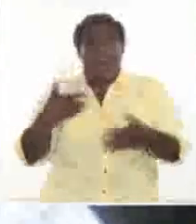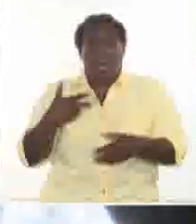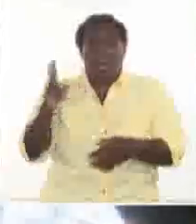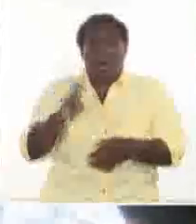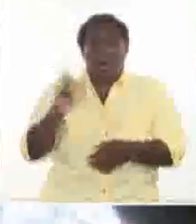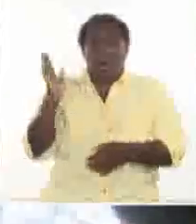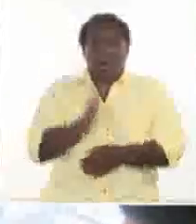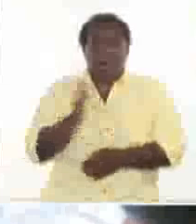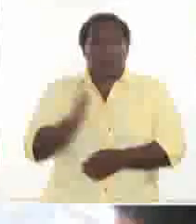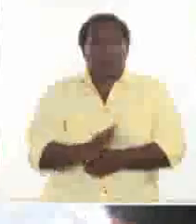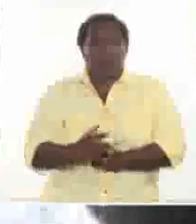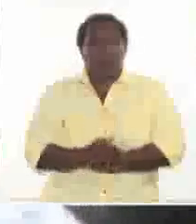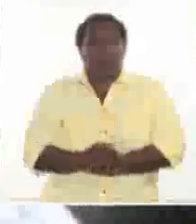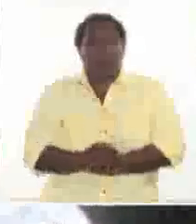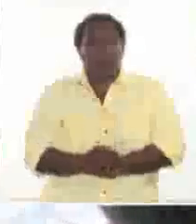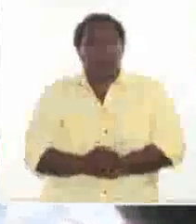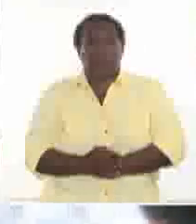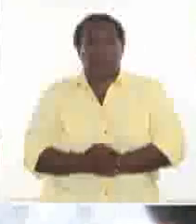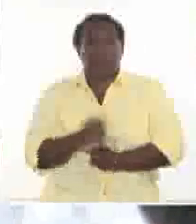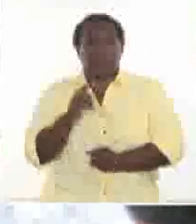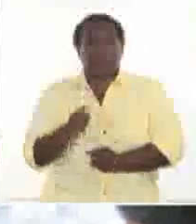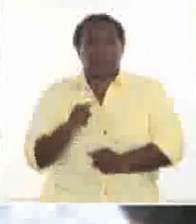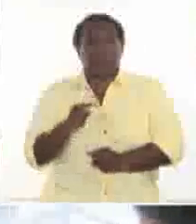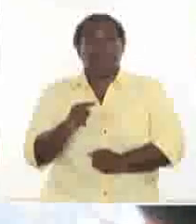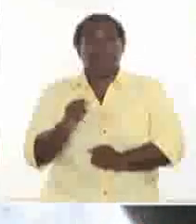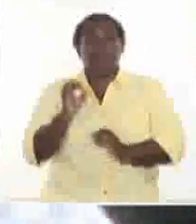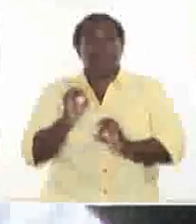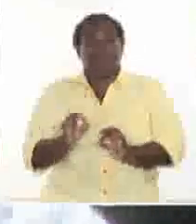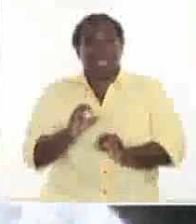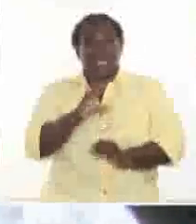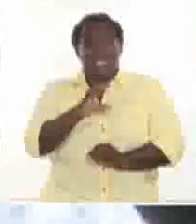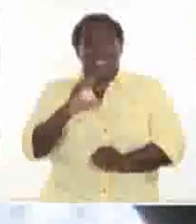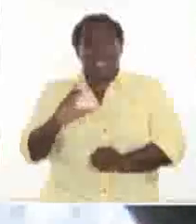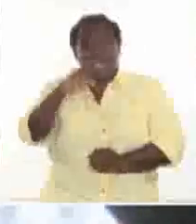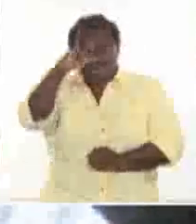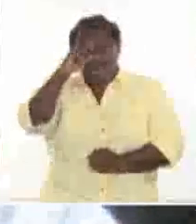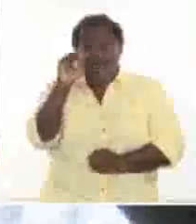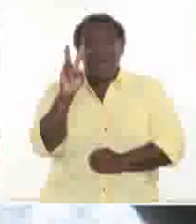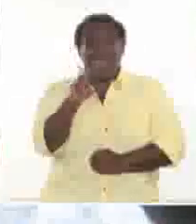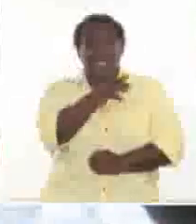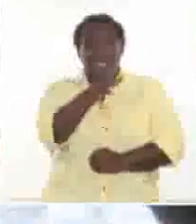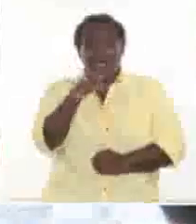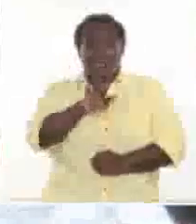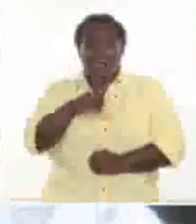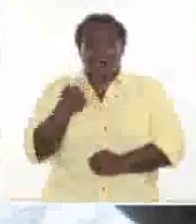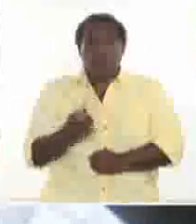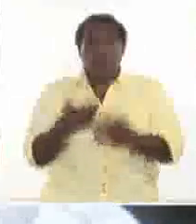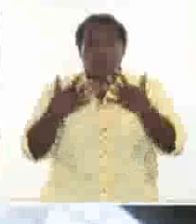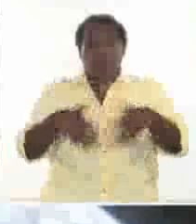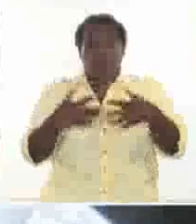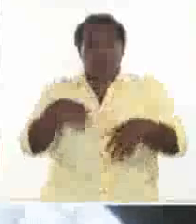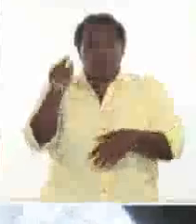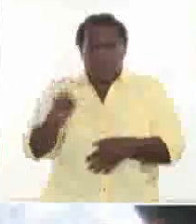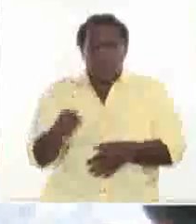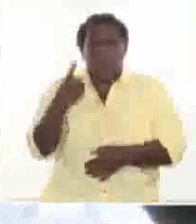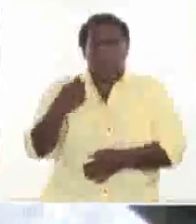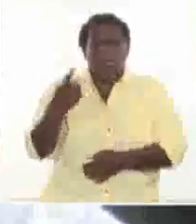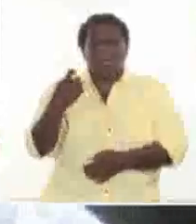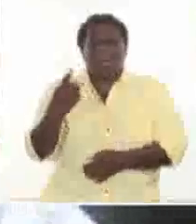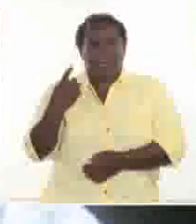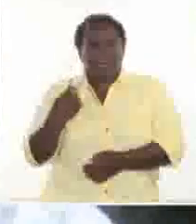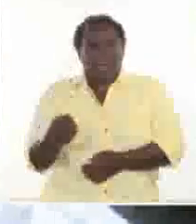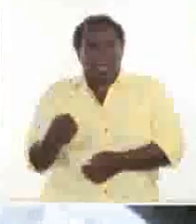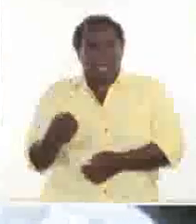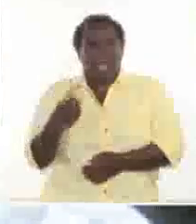una visita al barrio, y ahora principalmente la CSS, que somos productores y necesitamos que